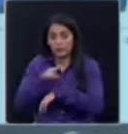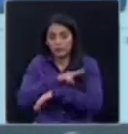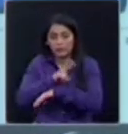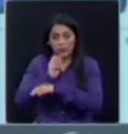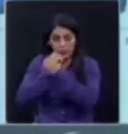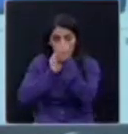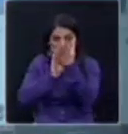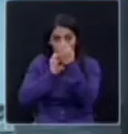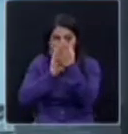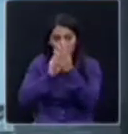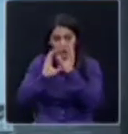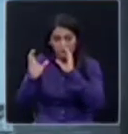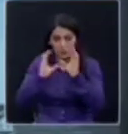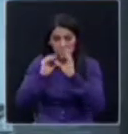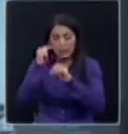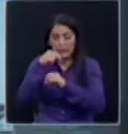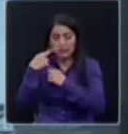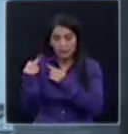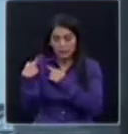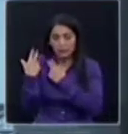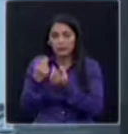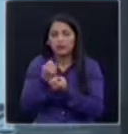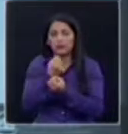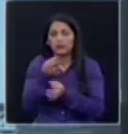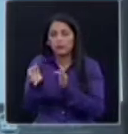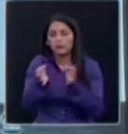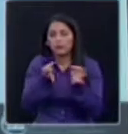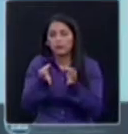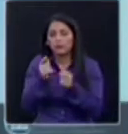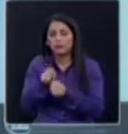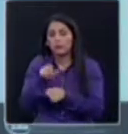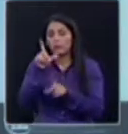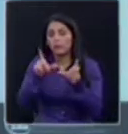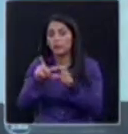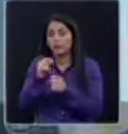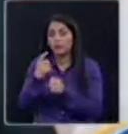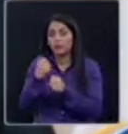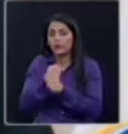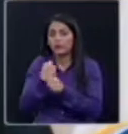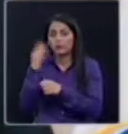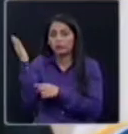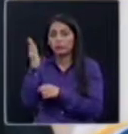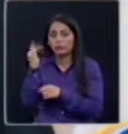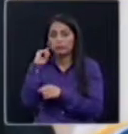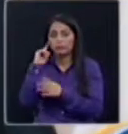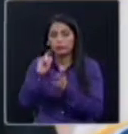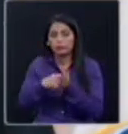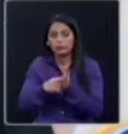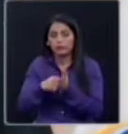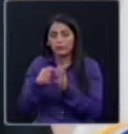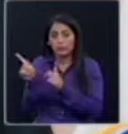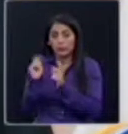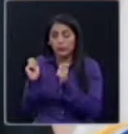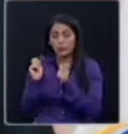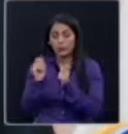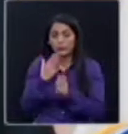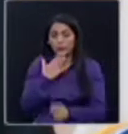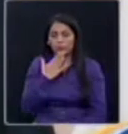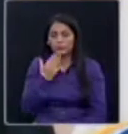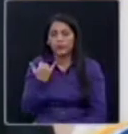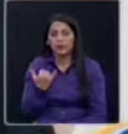y Comunicación, se refirió a la regulación de los diferentes medios de comunicación. La Dirección de Vigilancia ha realizado el monitoreo